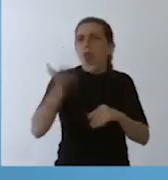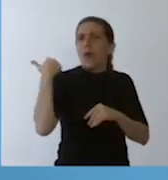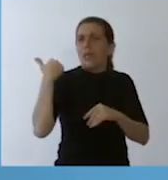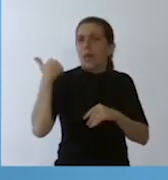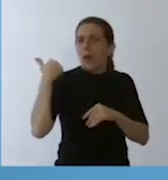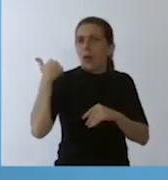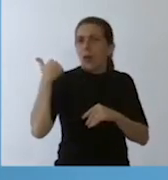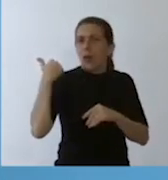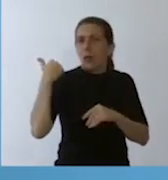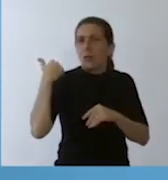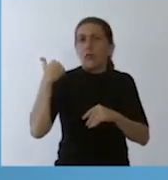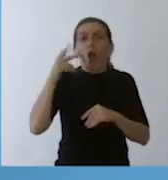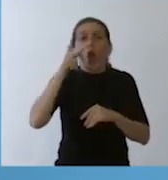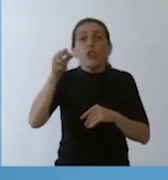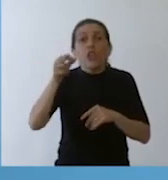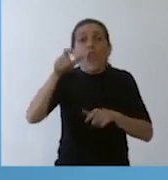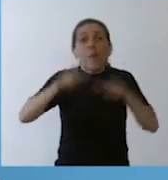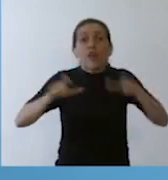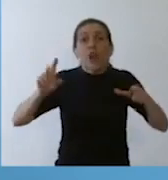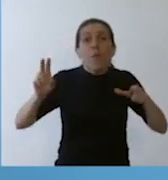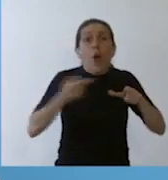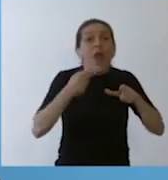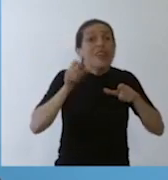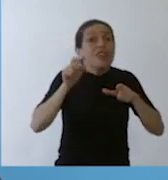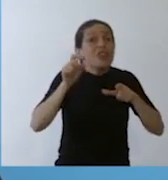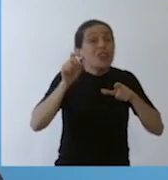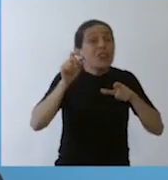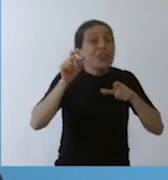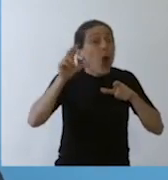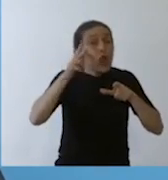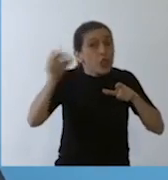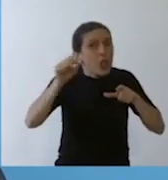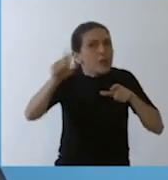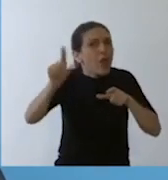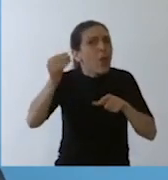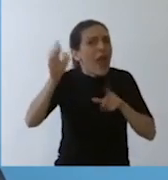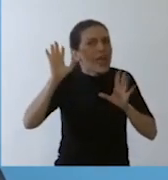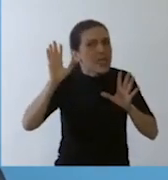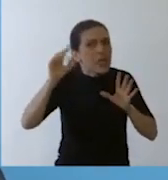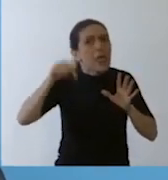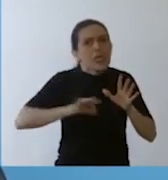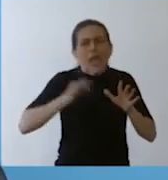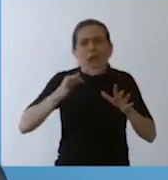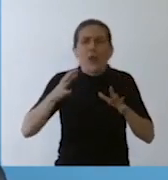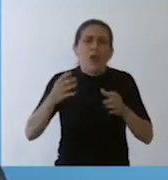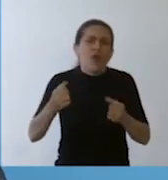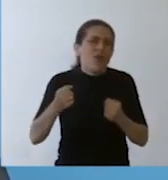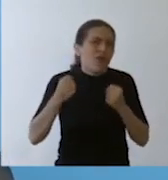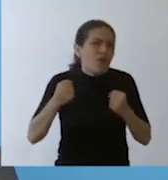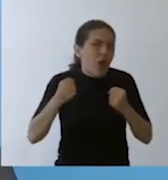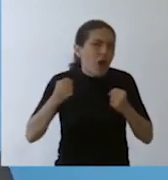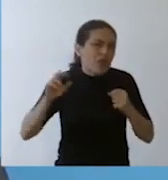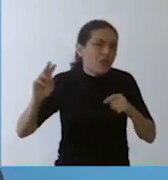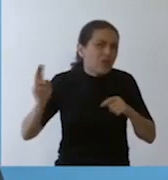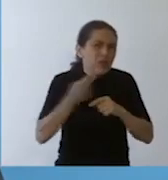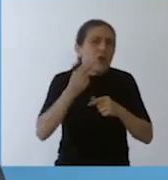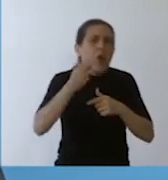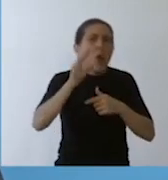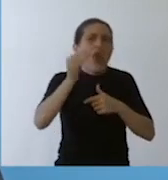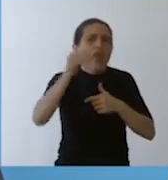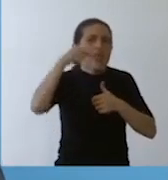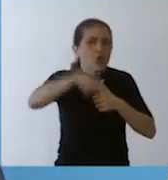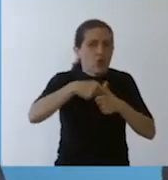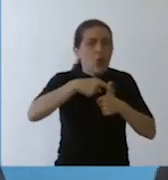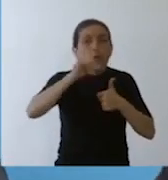tuvo 800 muertes solo en Brasil. Este año está golpeando durísimo, no solo al sur de Brasil,